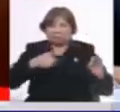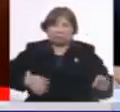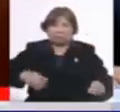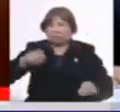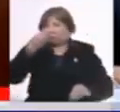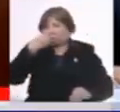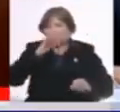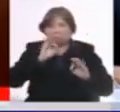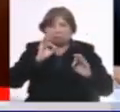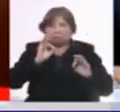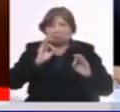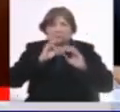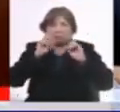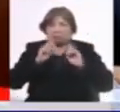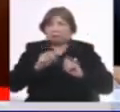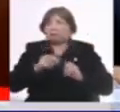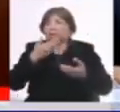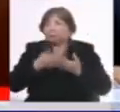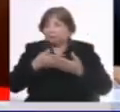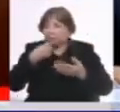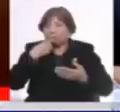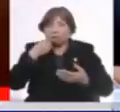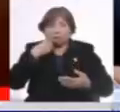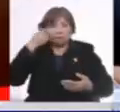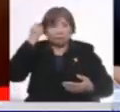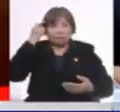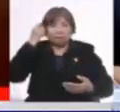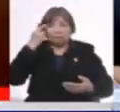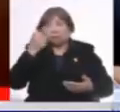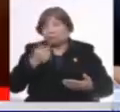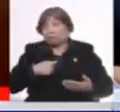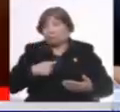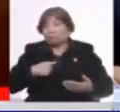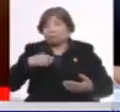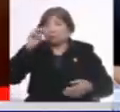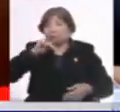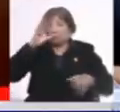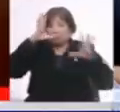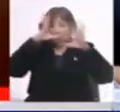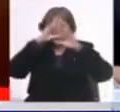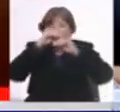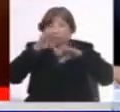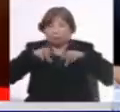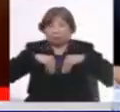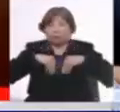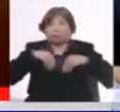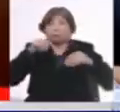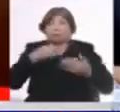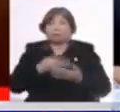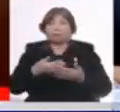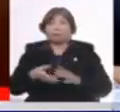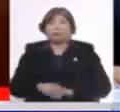República me mencionó sobre esta situación. Entonces, por eso, como yo comprenderá, que el día mío, martes en la noche que asumí, fui reconocido,